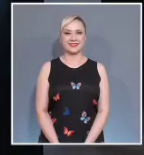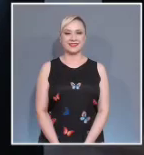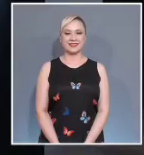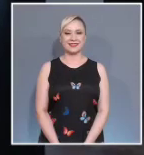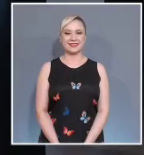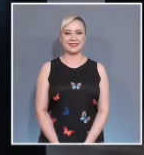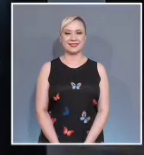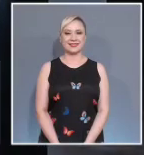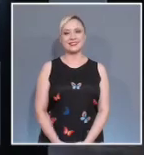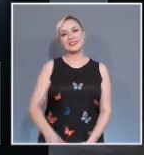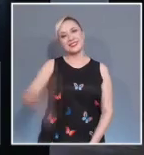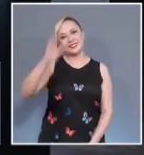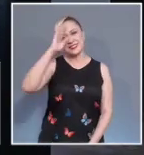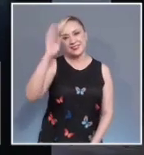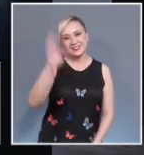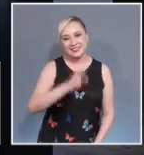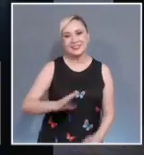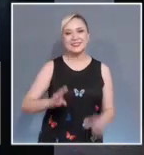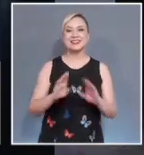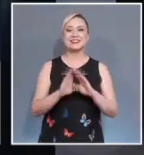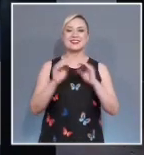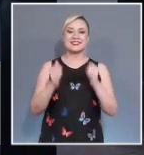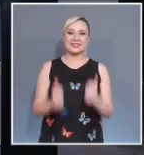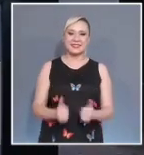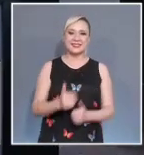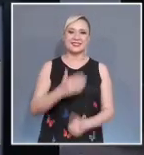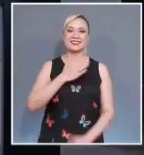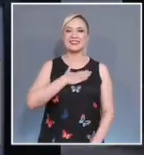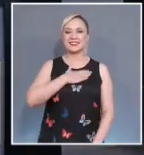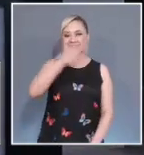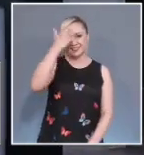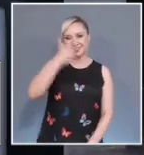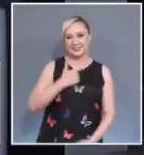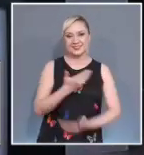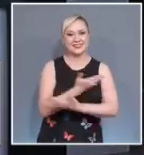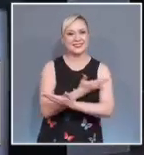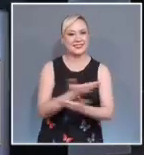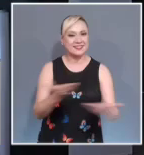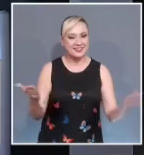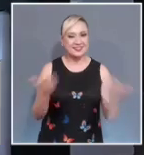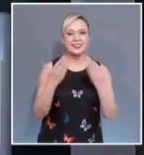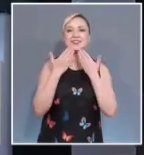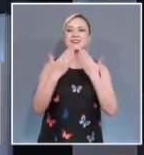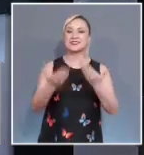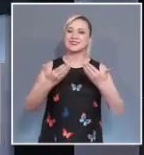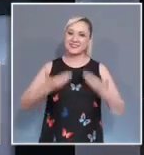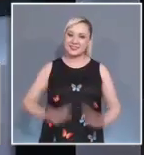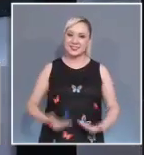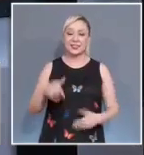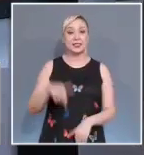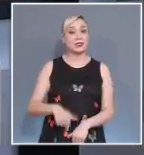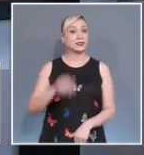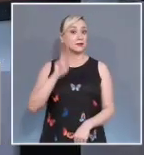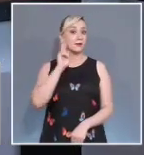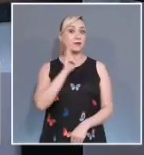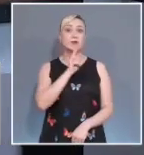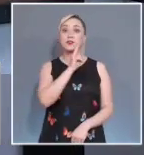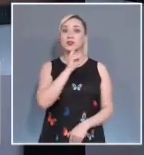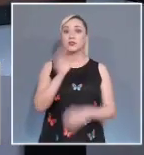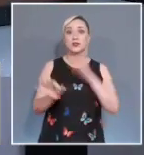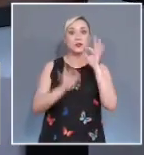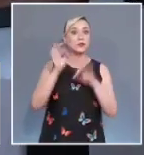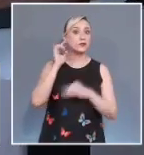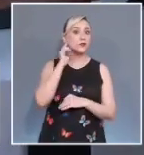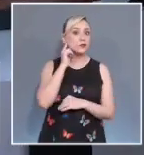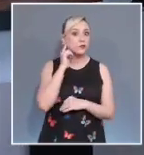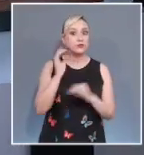Hola, ¿qué tal? ¿Cómo le va? Qué gusto saludarle. Bienvenido, bienvenida a la información jurídica más importante, pero también y sin